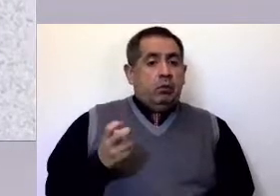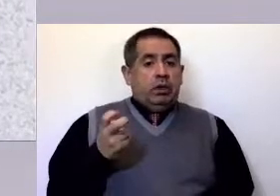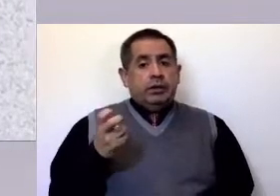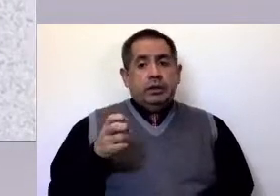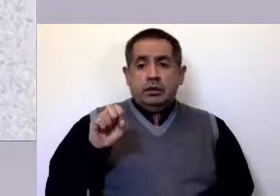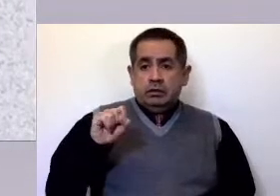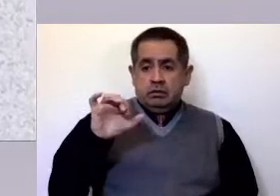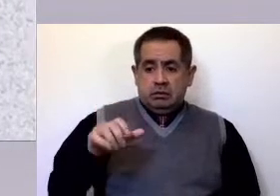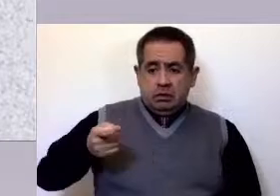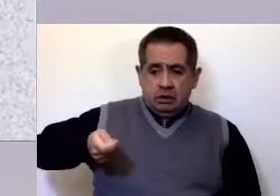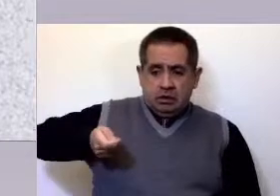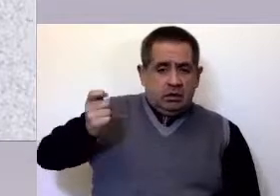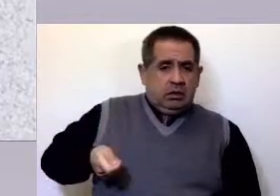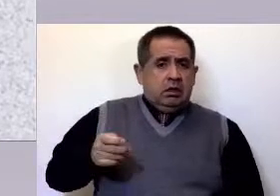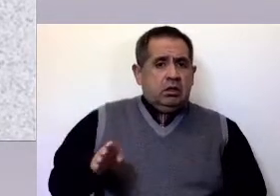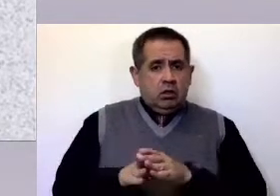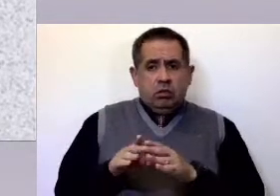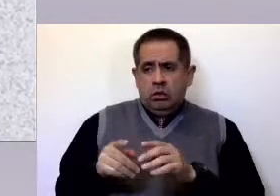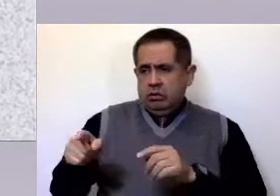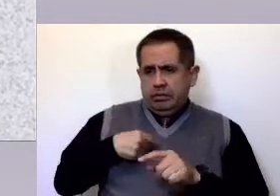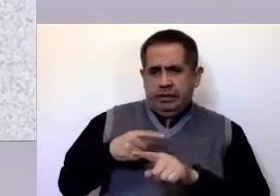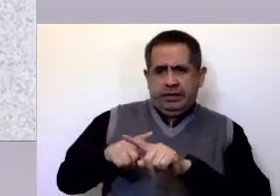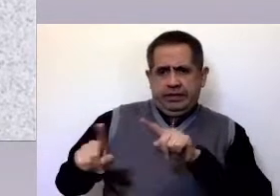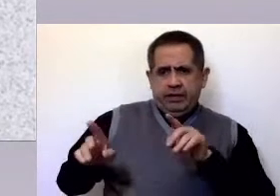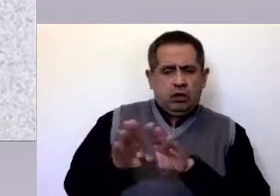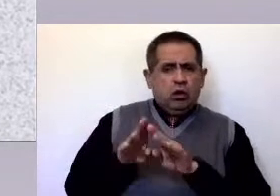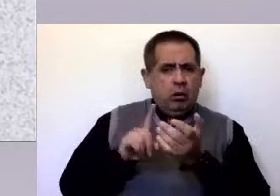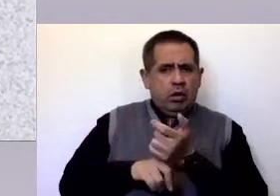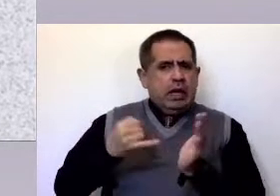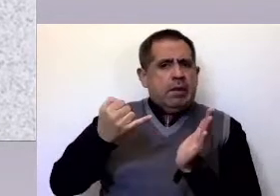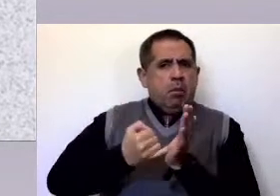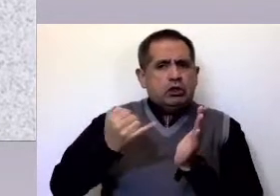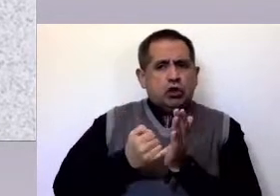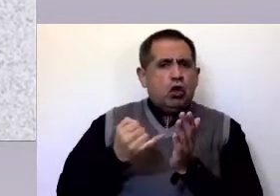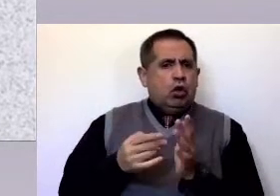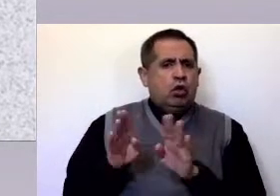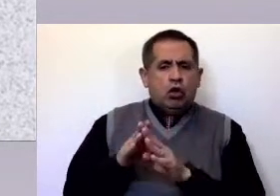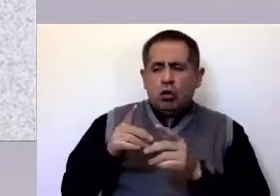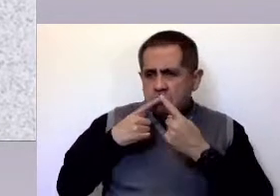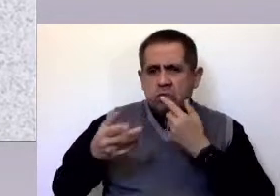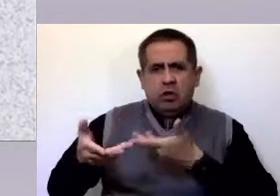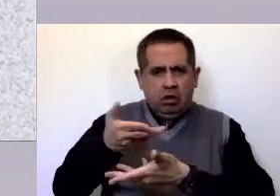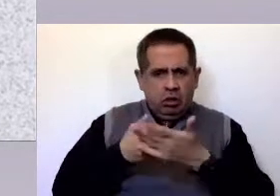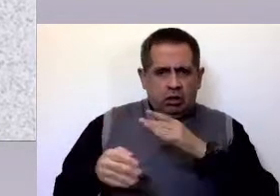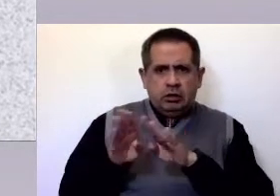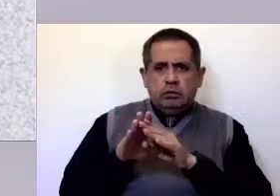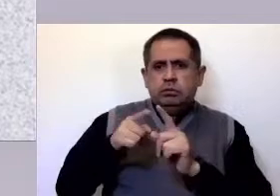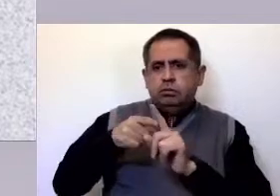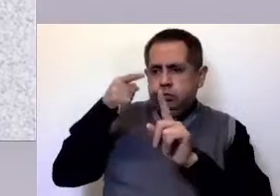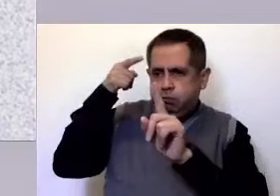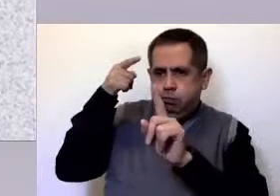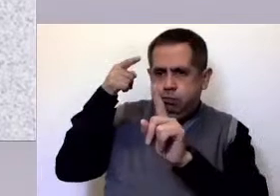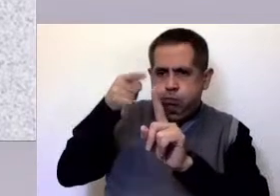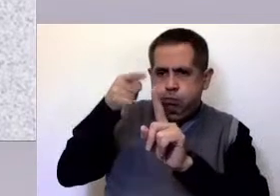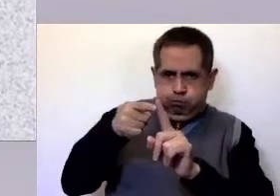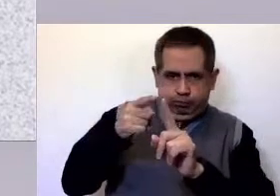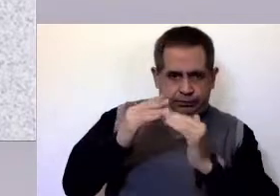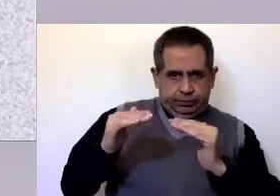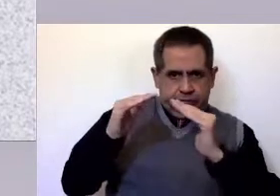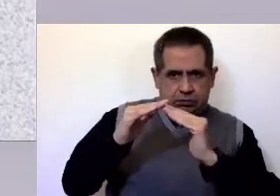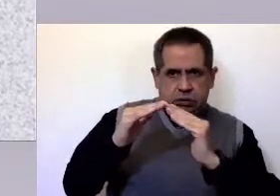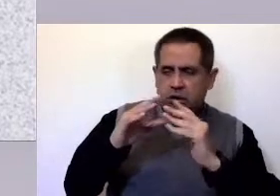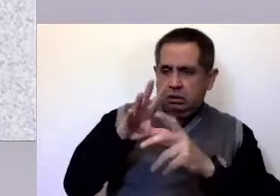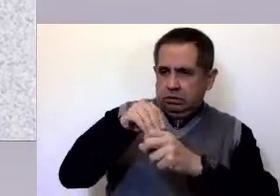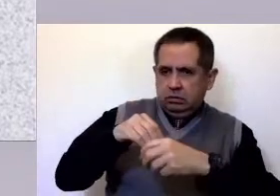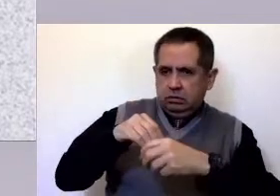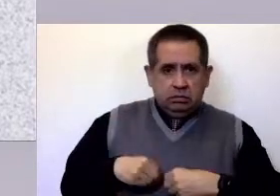por cuanto al trato diferenciado en el impuesto predial sobre los bienes inmuebles destinados a casa-habitación en el sentido